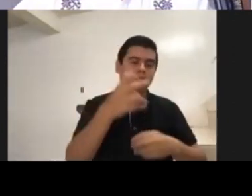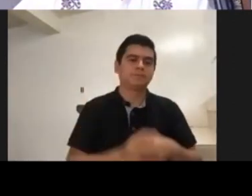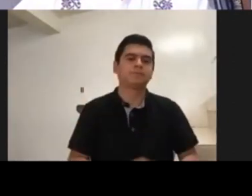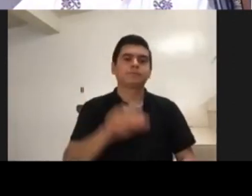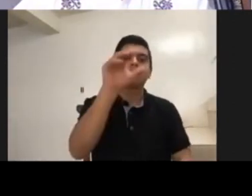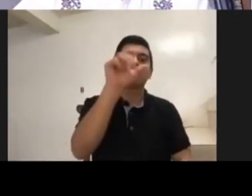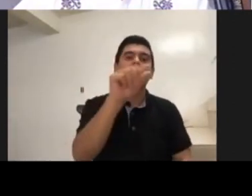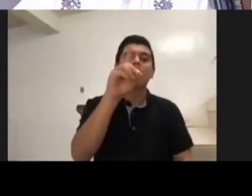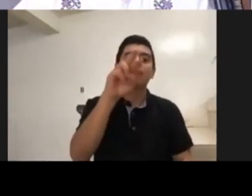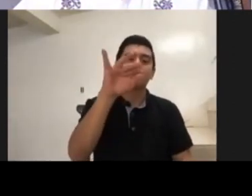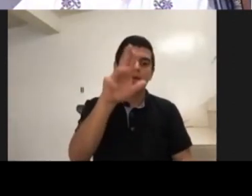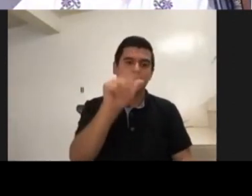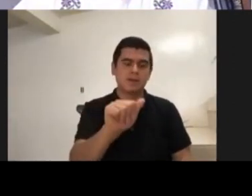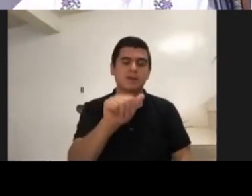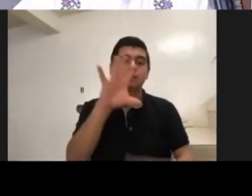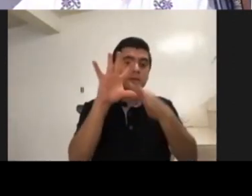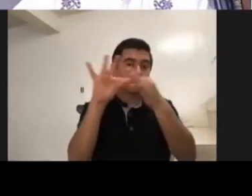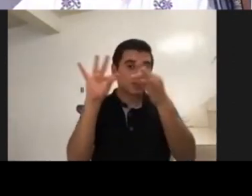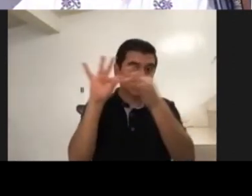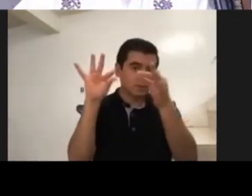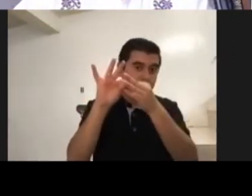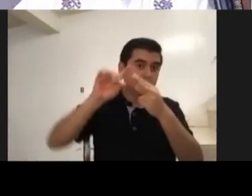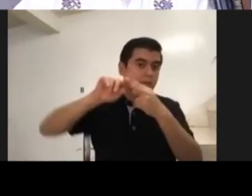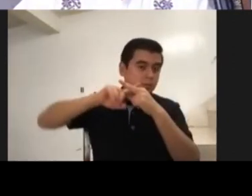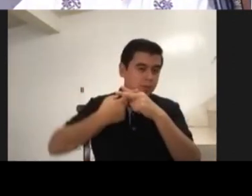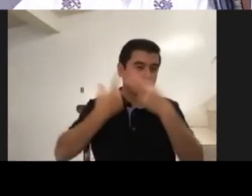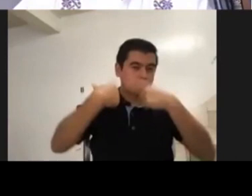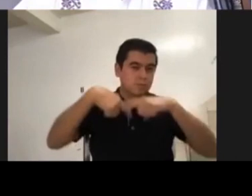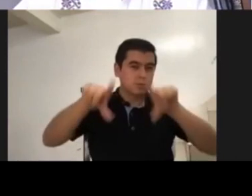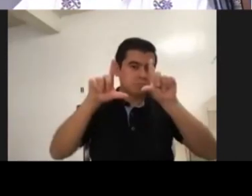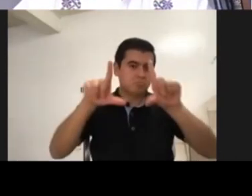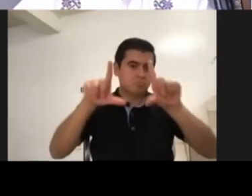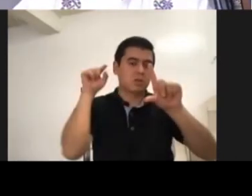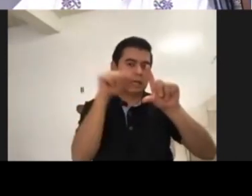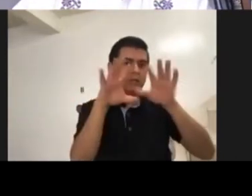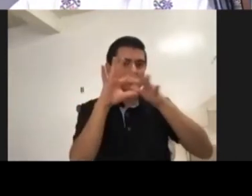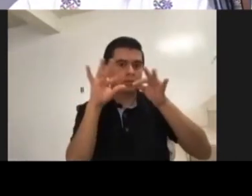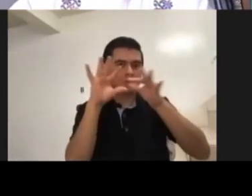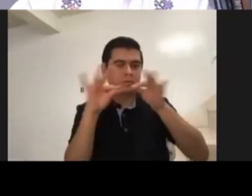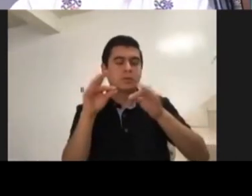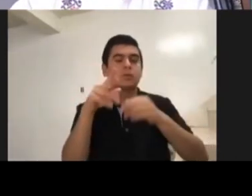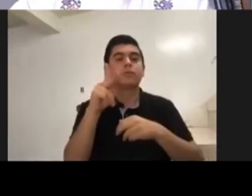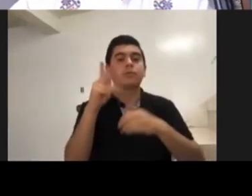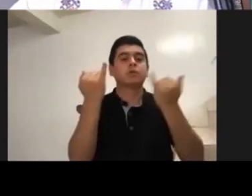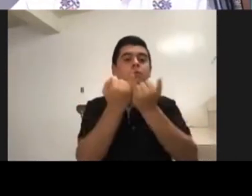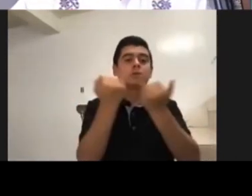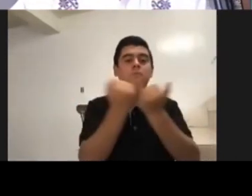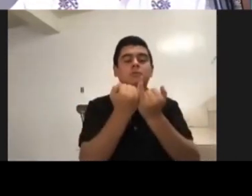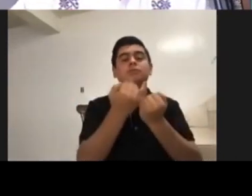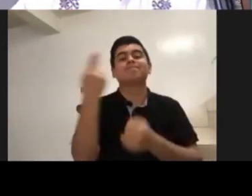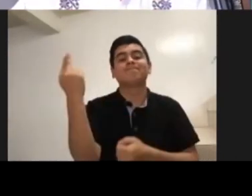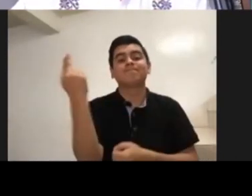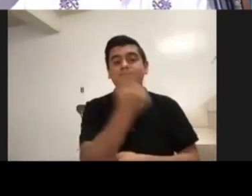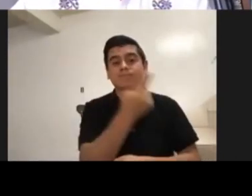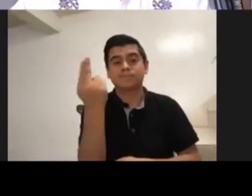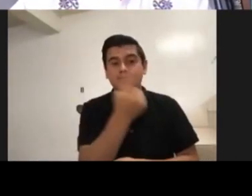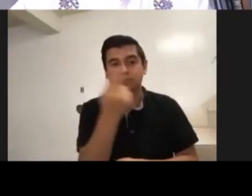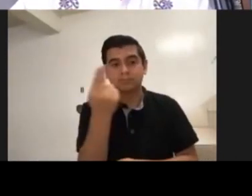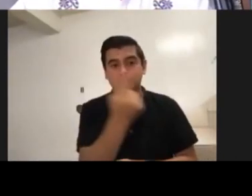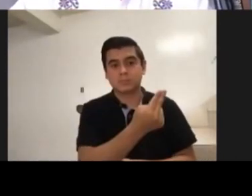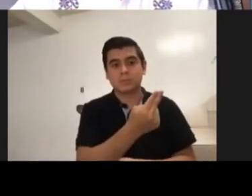muy clara al principio. Esto es general para todos, pero es mucho más acentuado